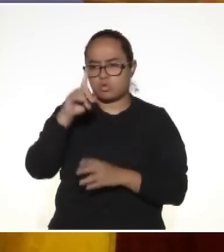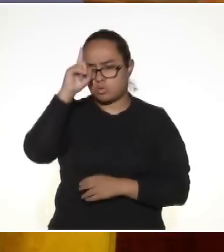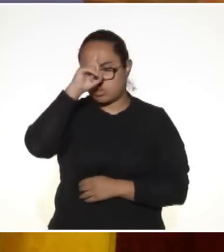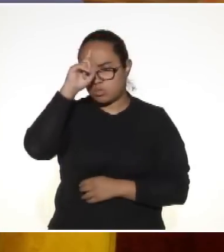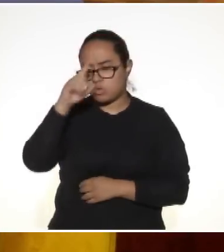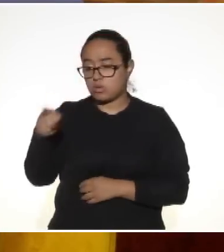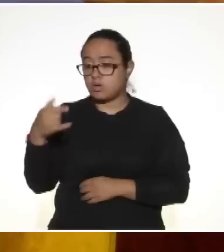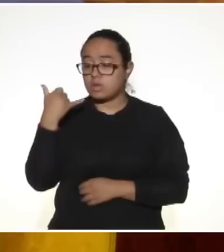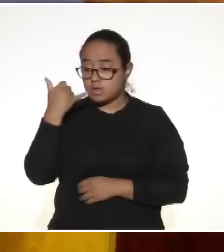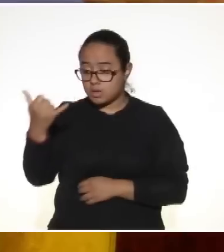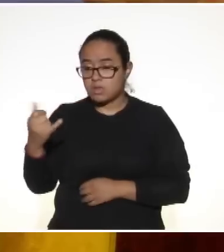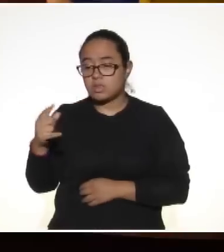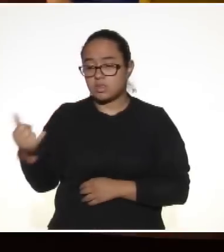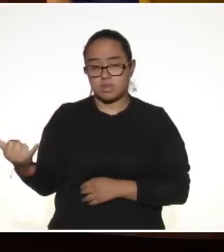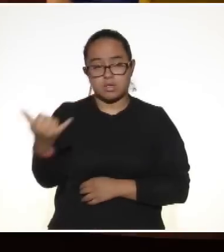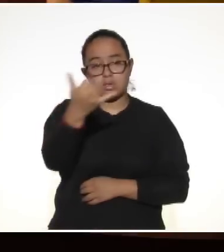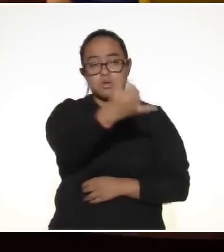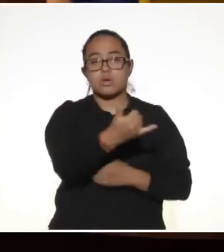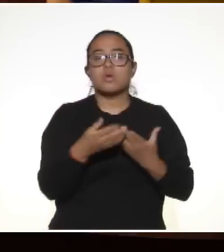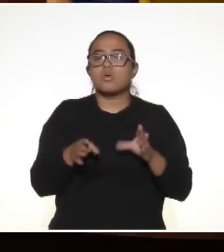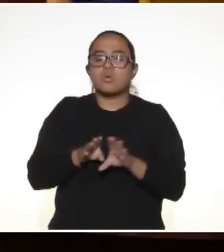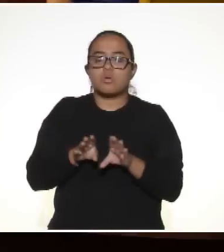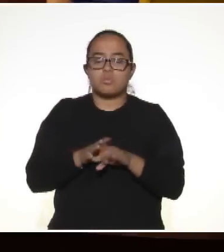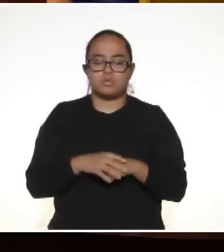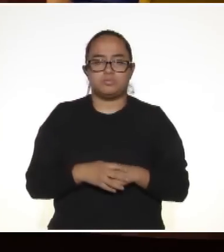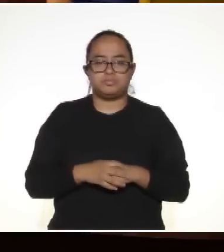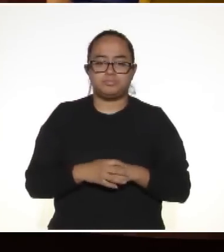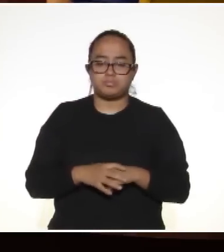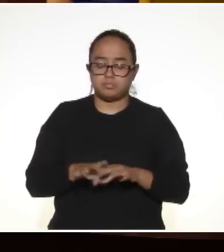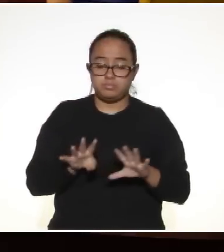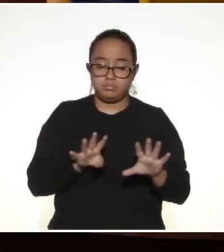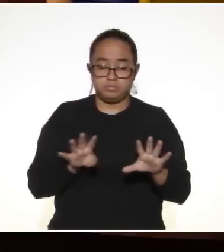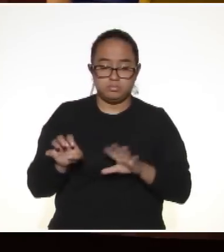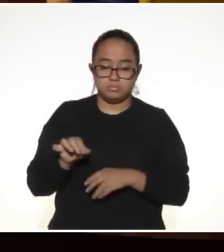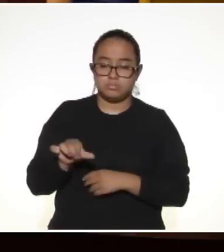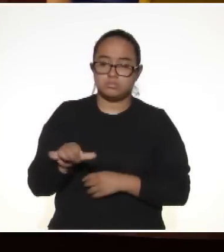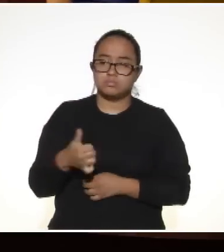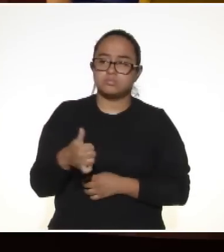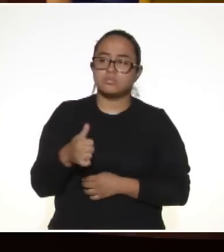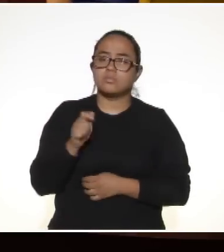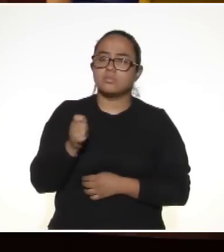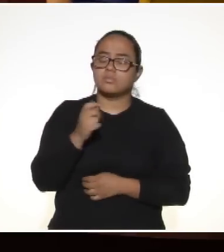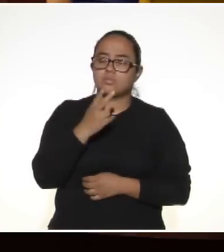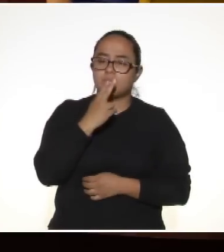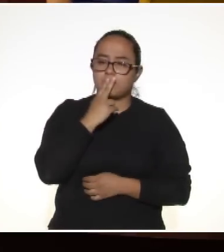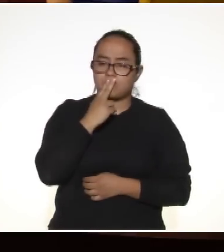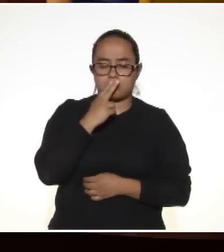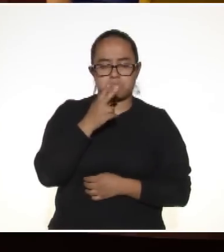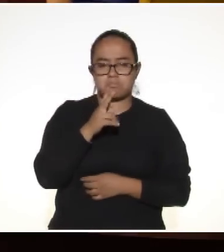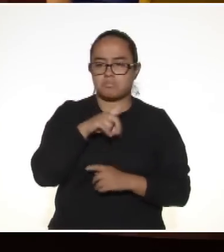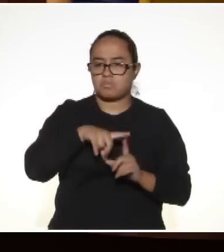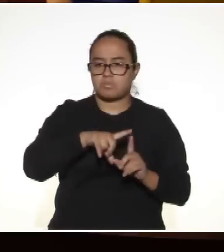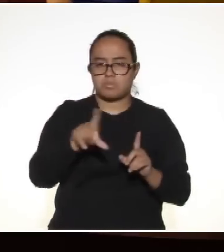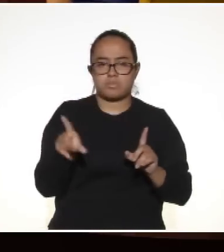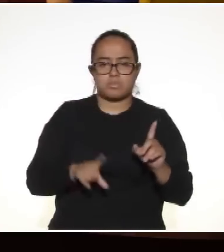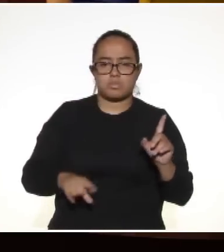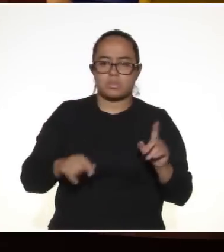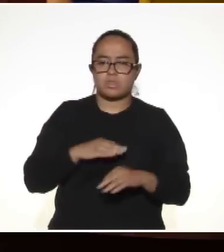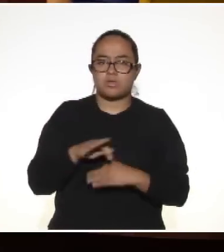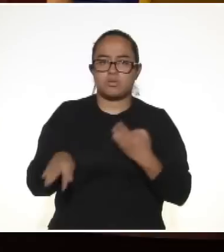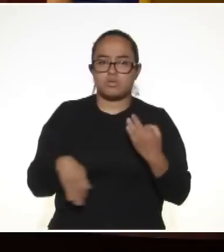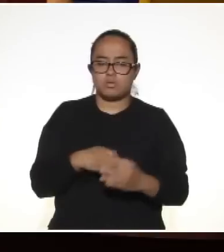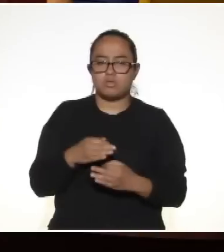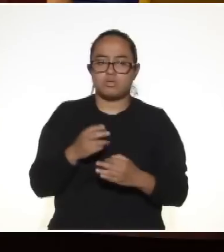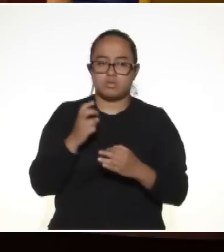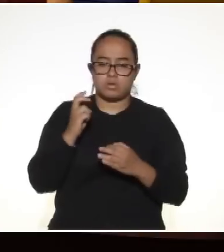a otros lugares de ser necesario? El 911 funciona a nivel nacional, donde haya una